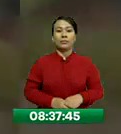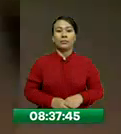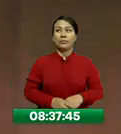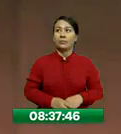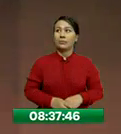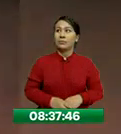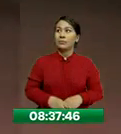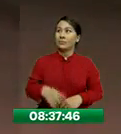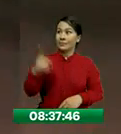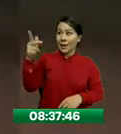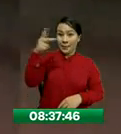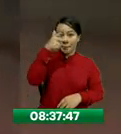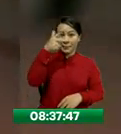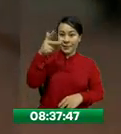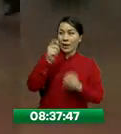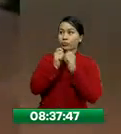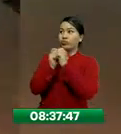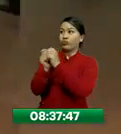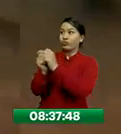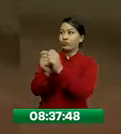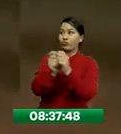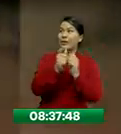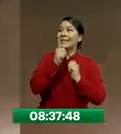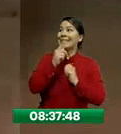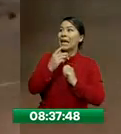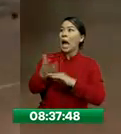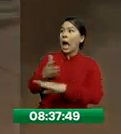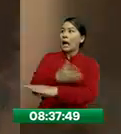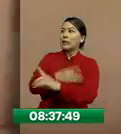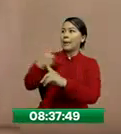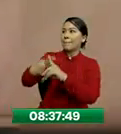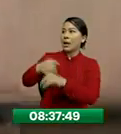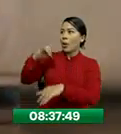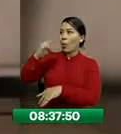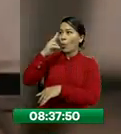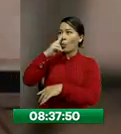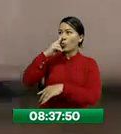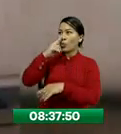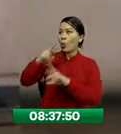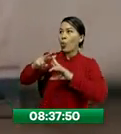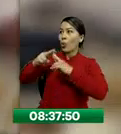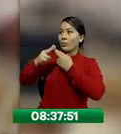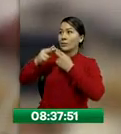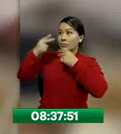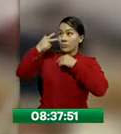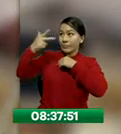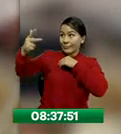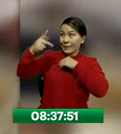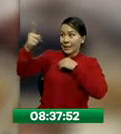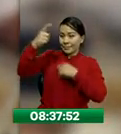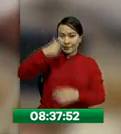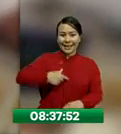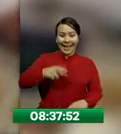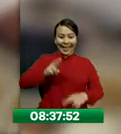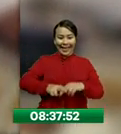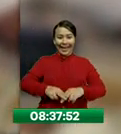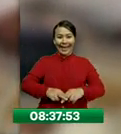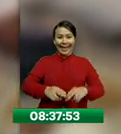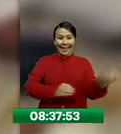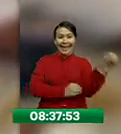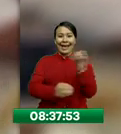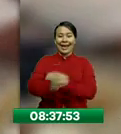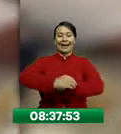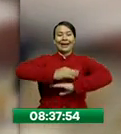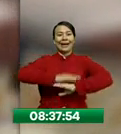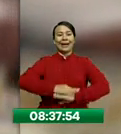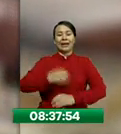nota. Los videos habrían sido grabados a inicios del mes de junio. En uno se observa a uno de los oficiales sentado con lo que parece